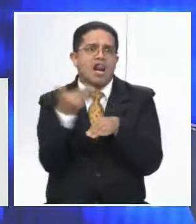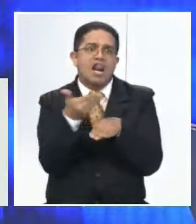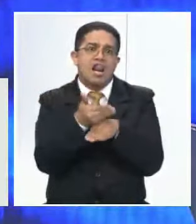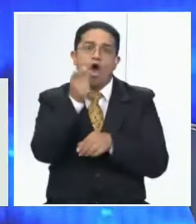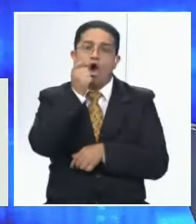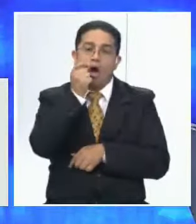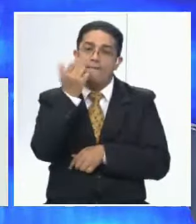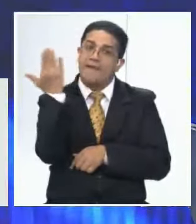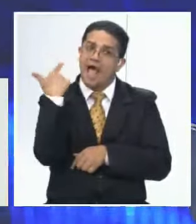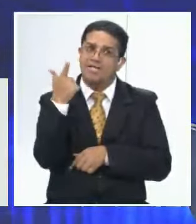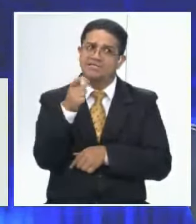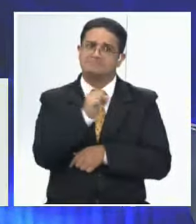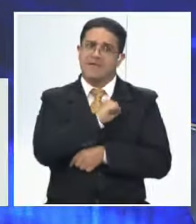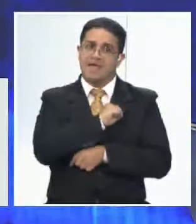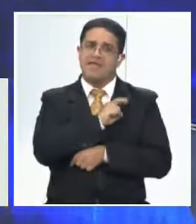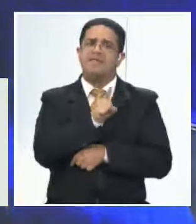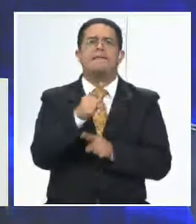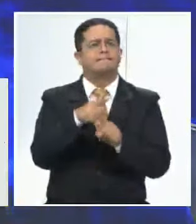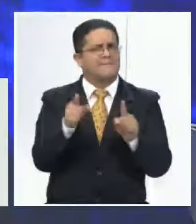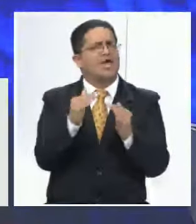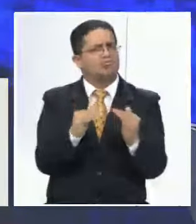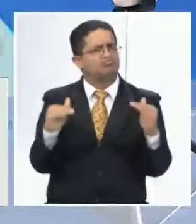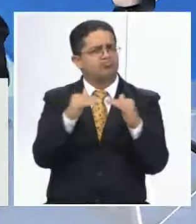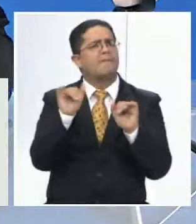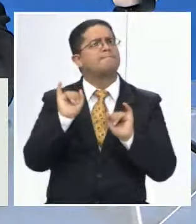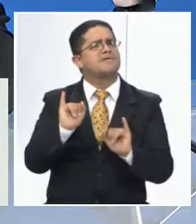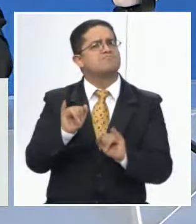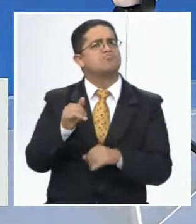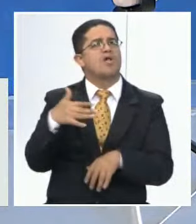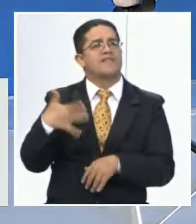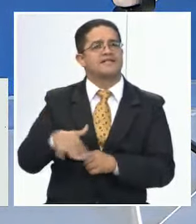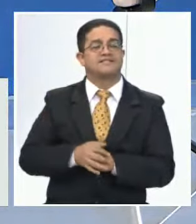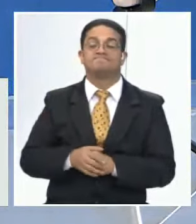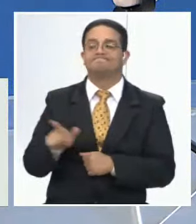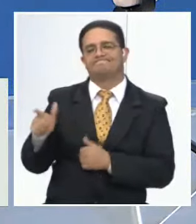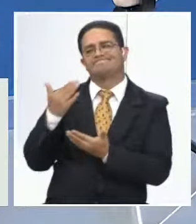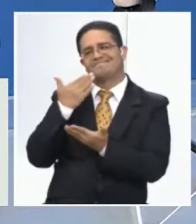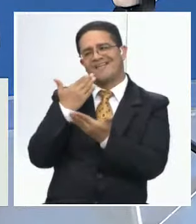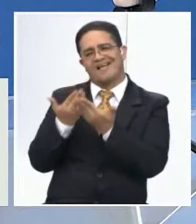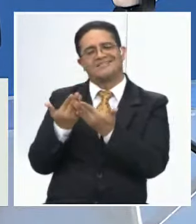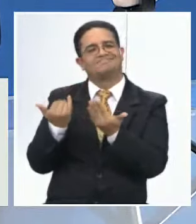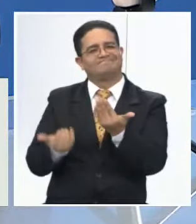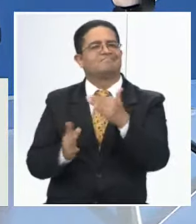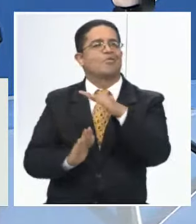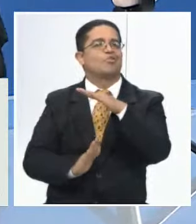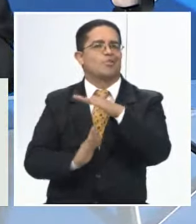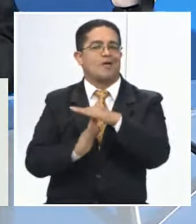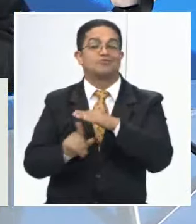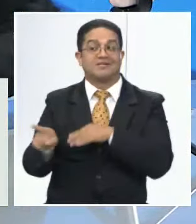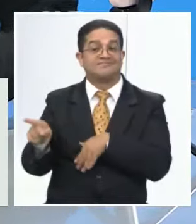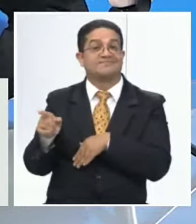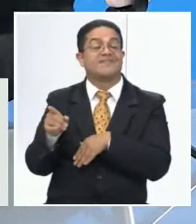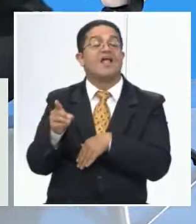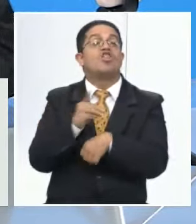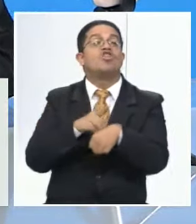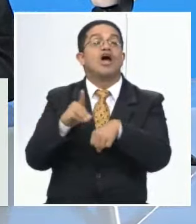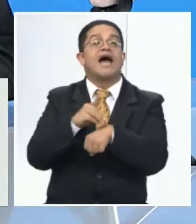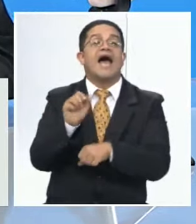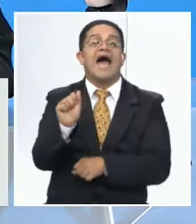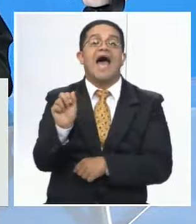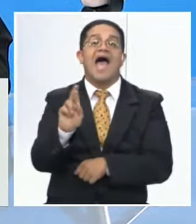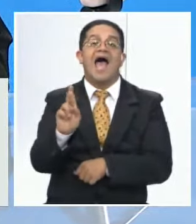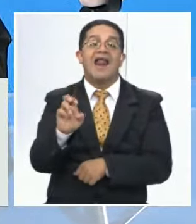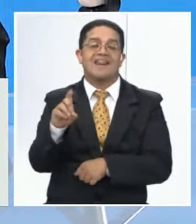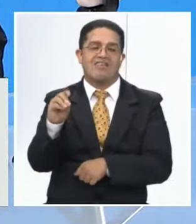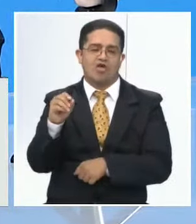por tabú, no tienen el mismo derecho, tienen la misma piel y se deben cuidar. Gracias, doctora. Vamos a hacer una nueva pausa. Estoy conversando con Joana Redondo, ella es médico